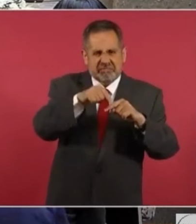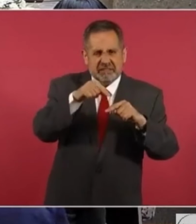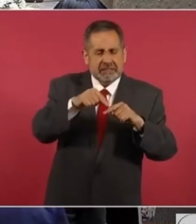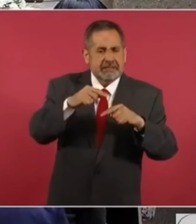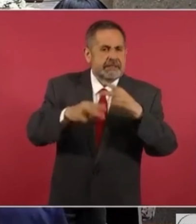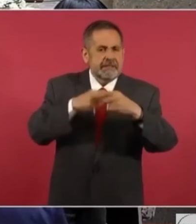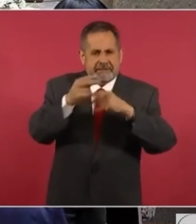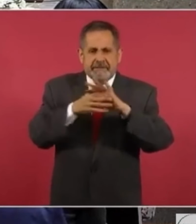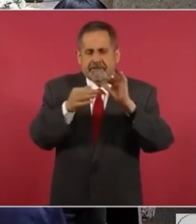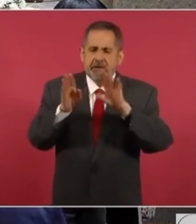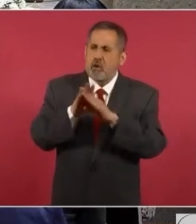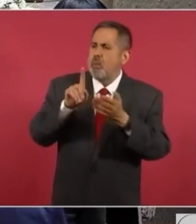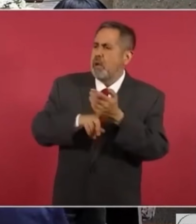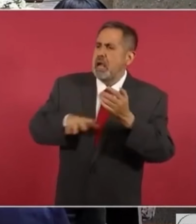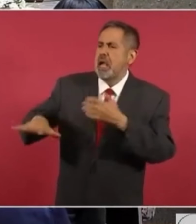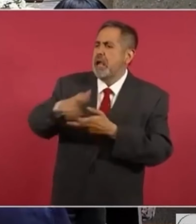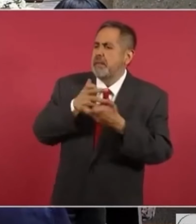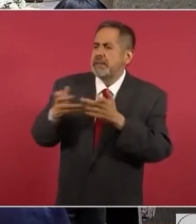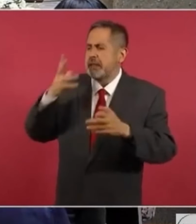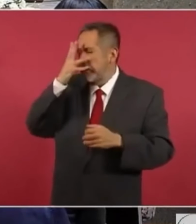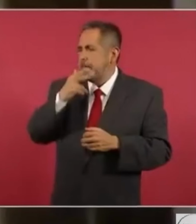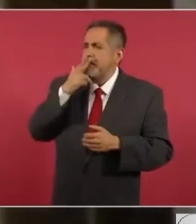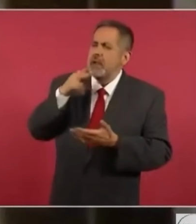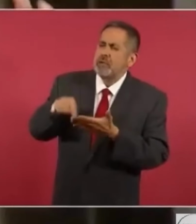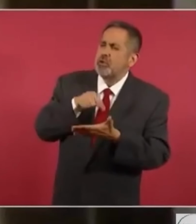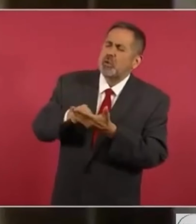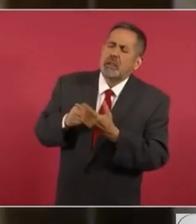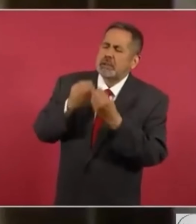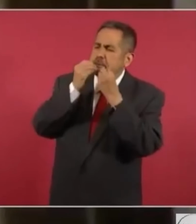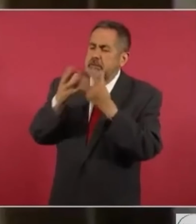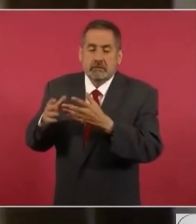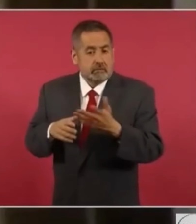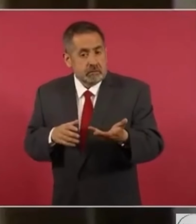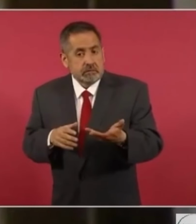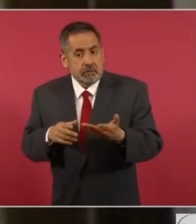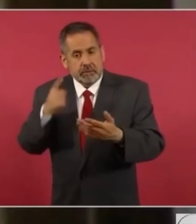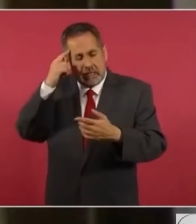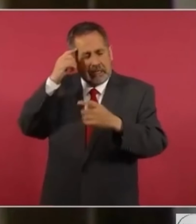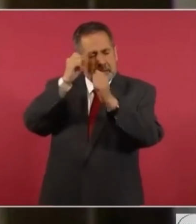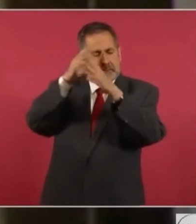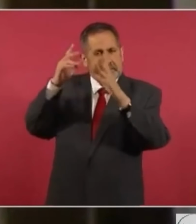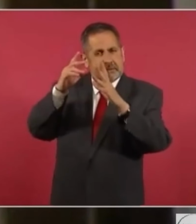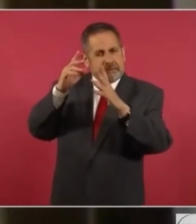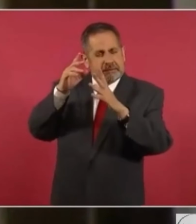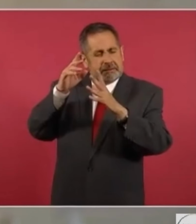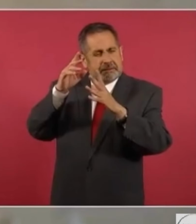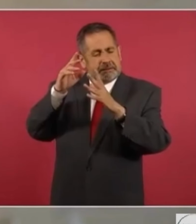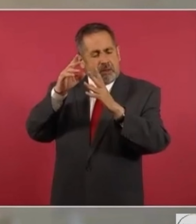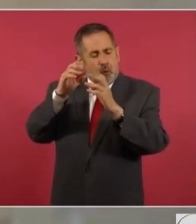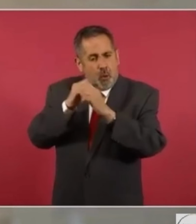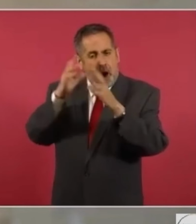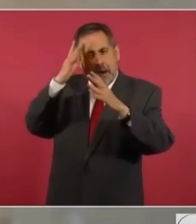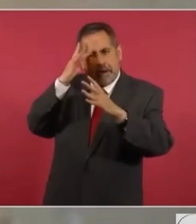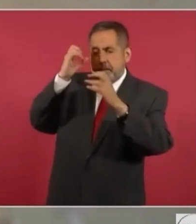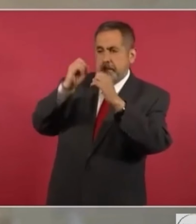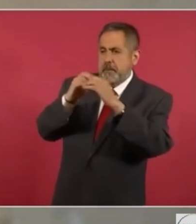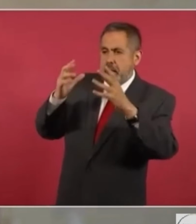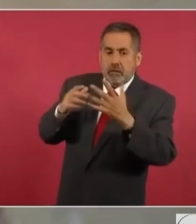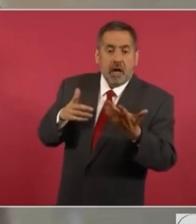él describe de su propio origen, ¿no?, que apuntan a lo mítico. Posiblemente hay esta